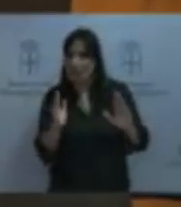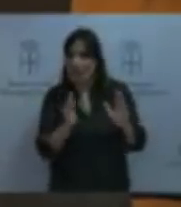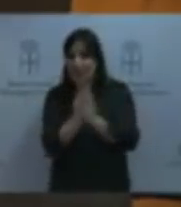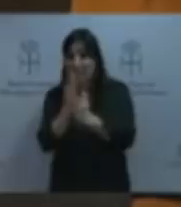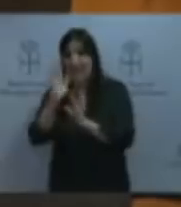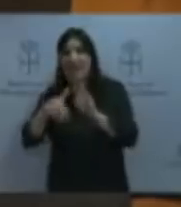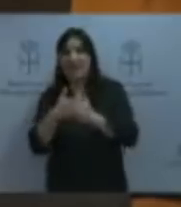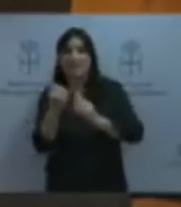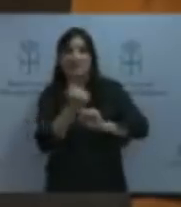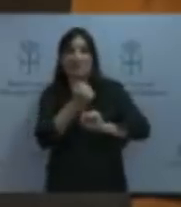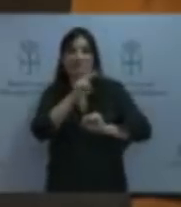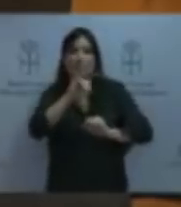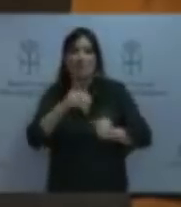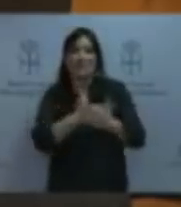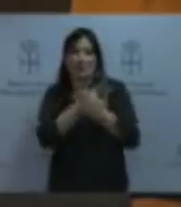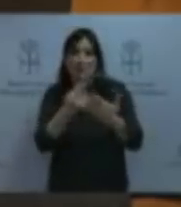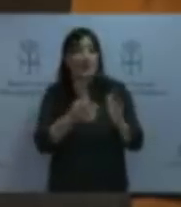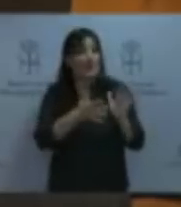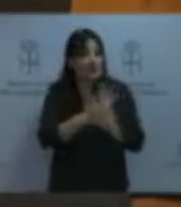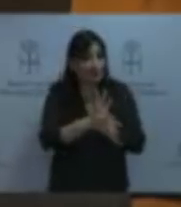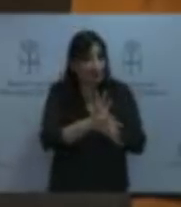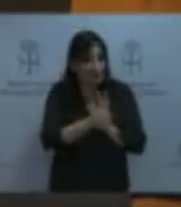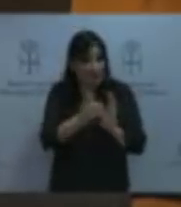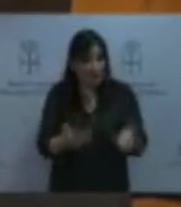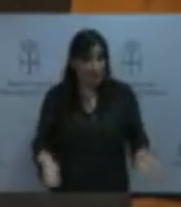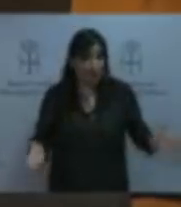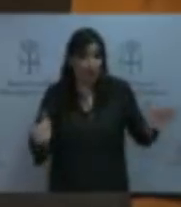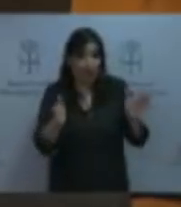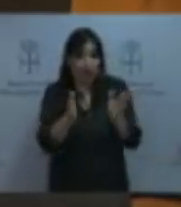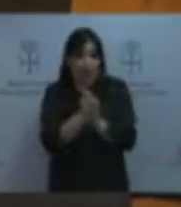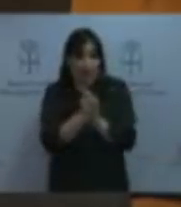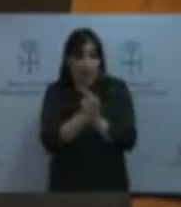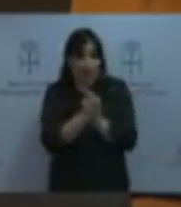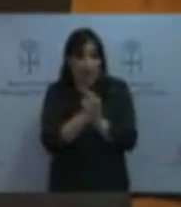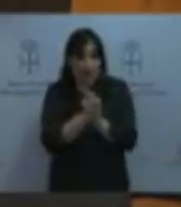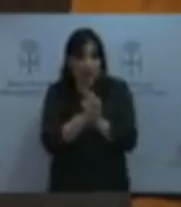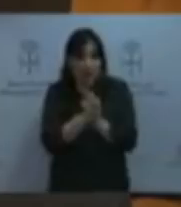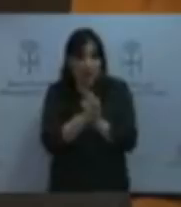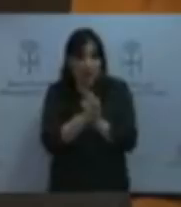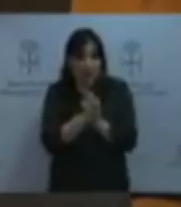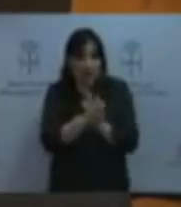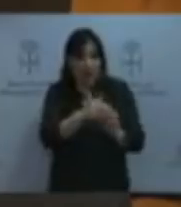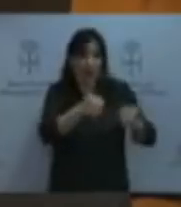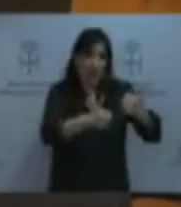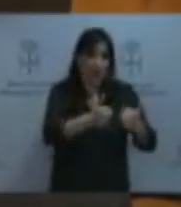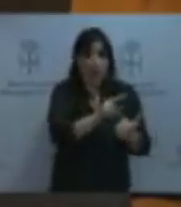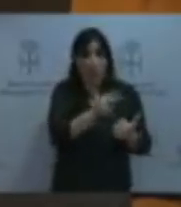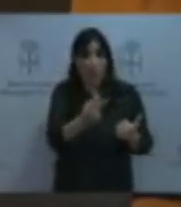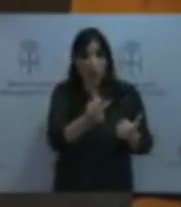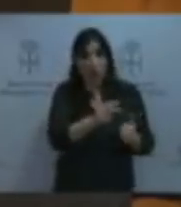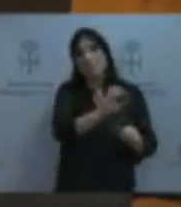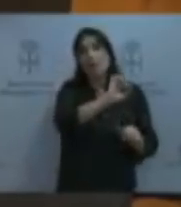decir, con este sumatorio de estas dos OPEs, por una parte la tasa de reposición del 17 y la